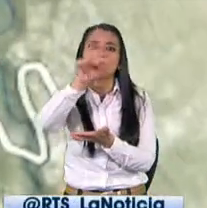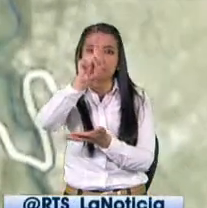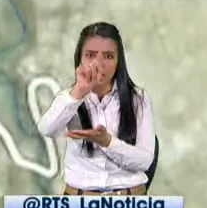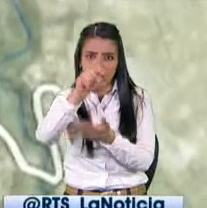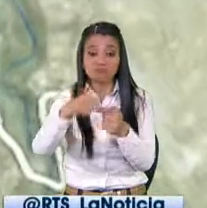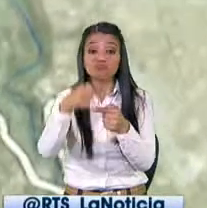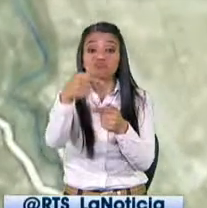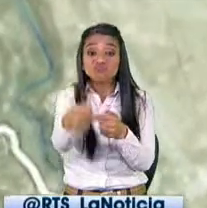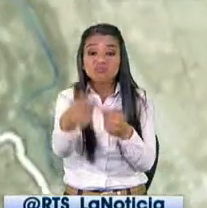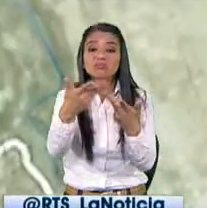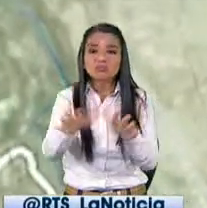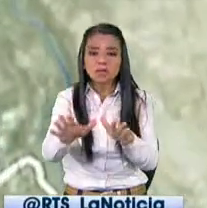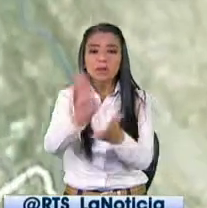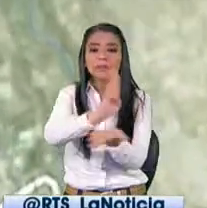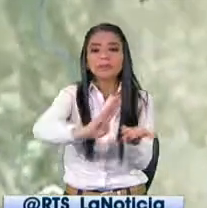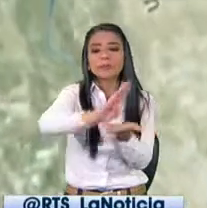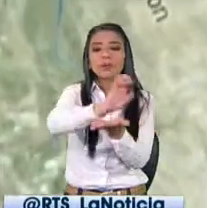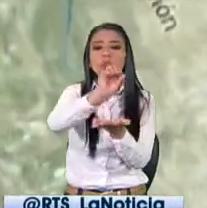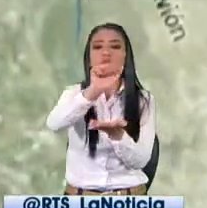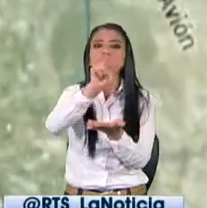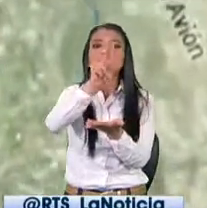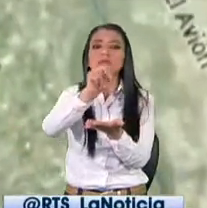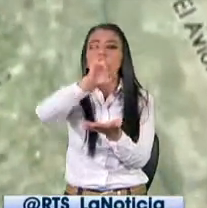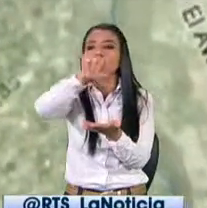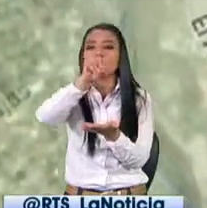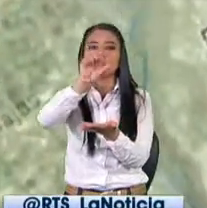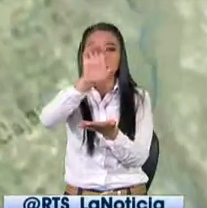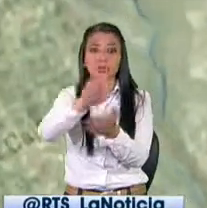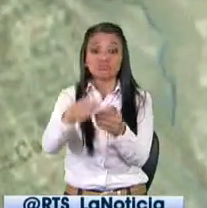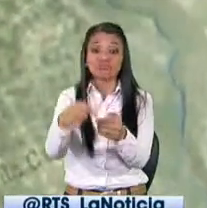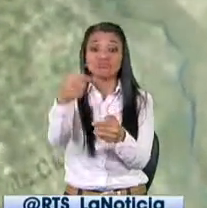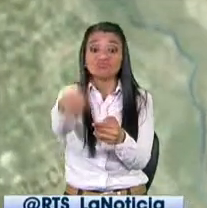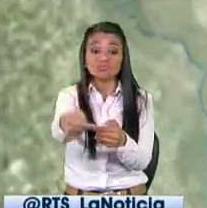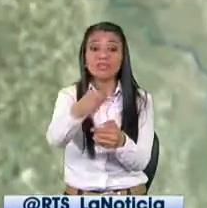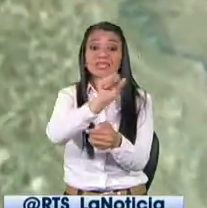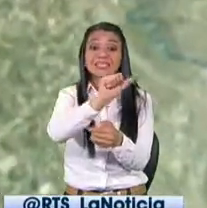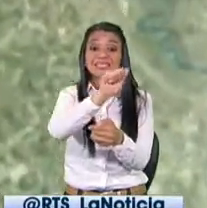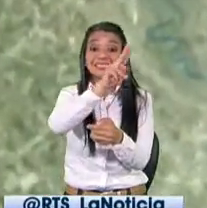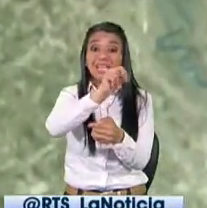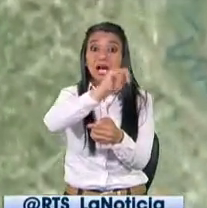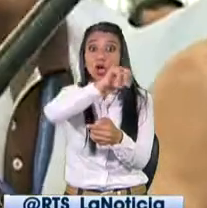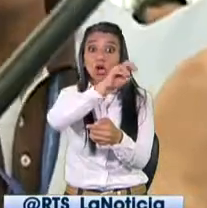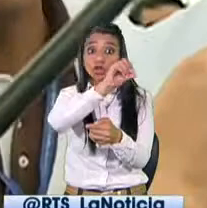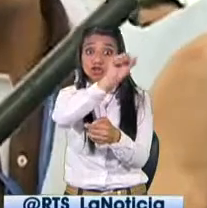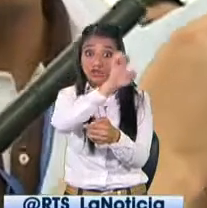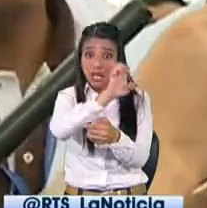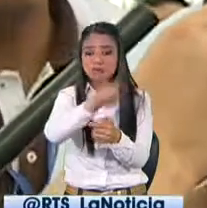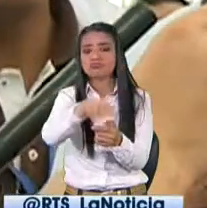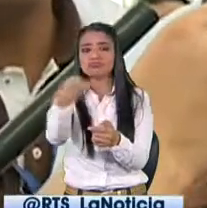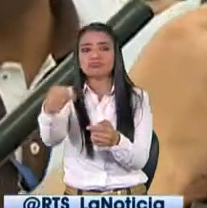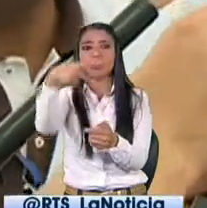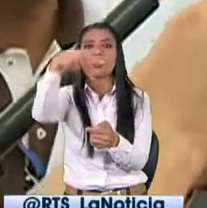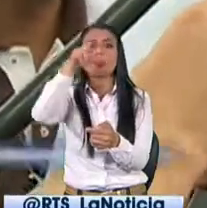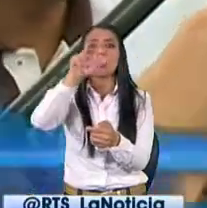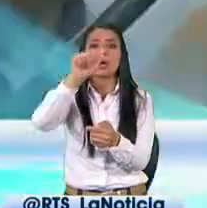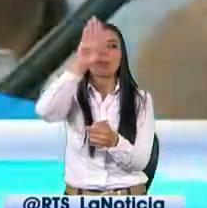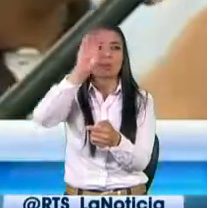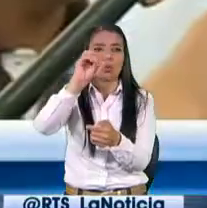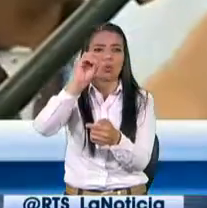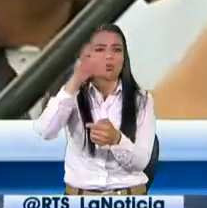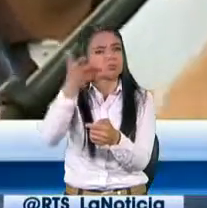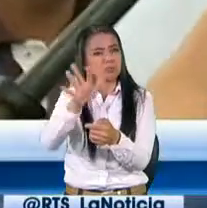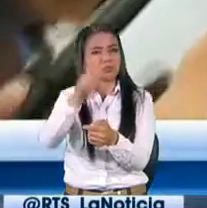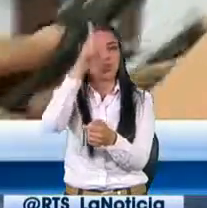segunda fase termina en el barrio San José y la tercera, que enlaza San José de Pifo con Puembo. Todo suma cerca de